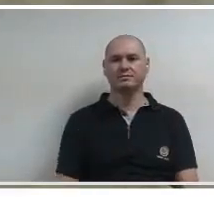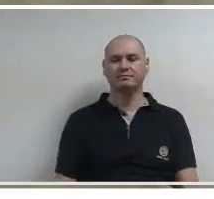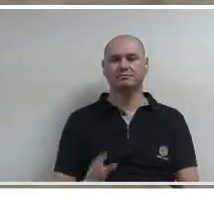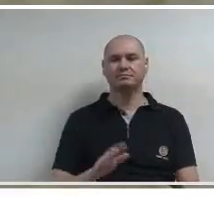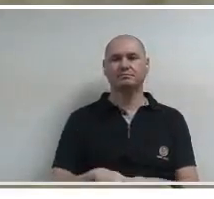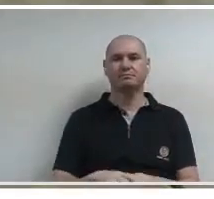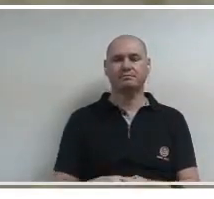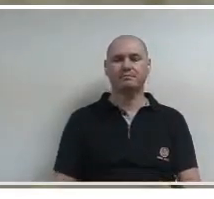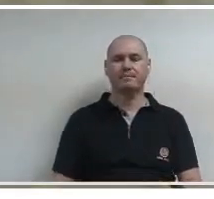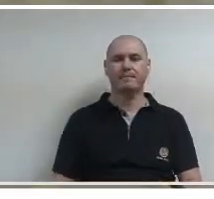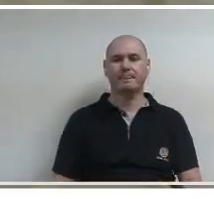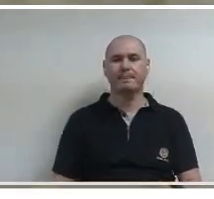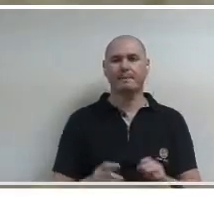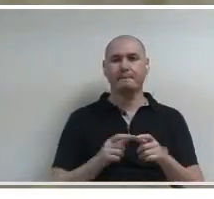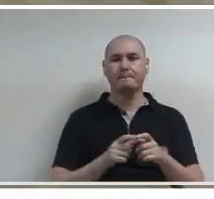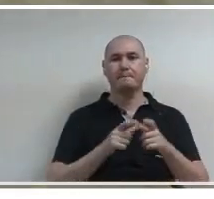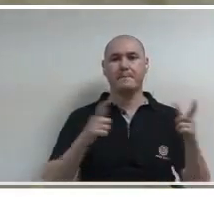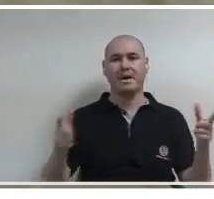telemática, mira, ya hecho PPE.